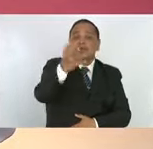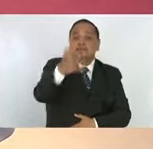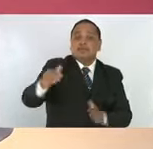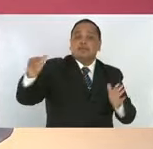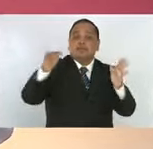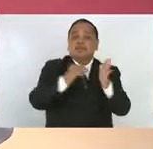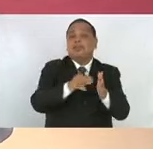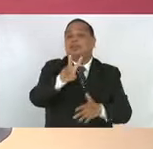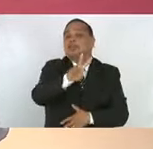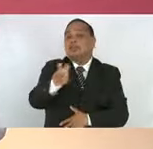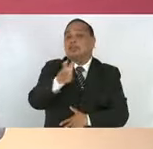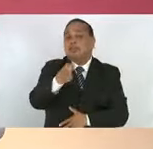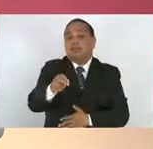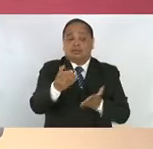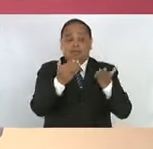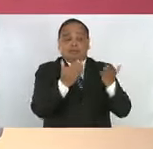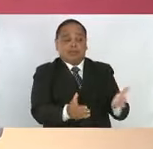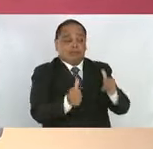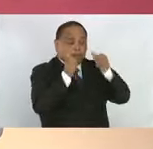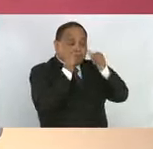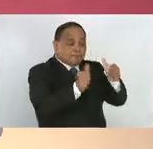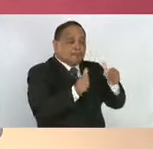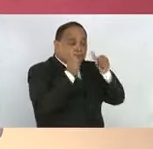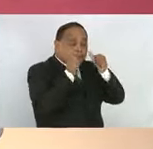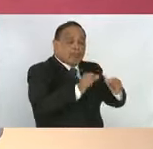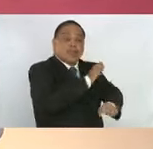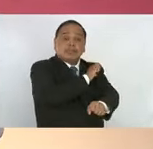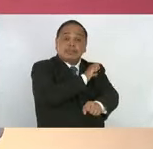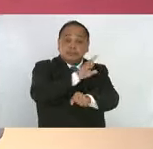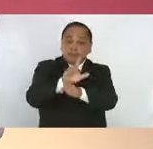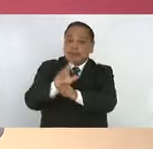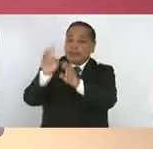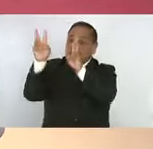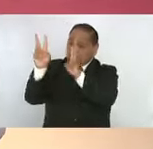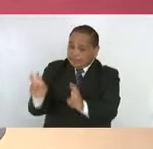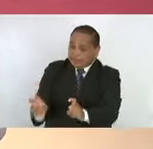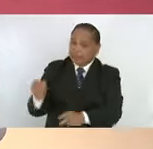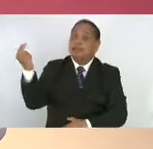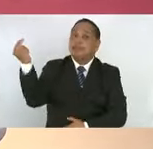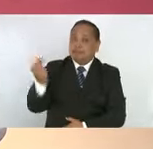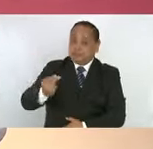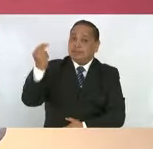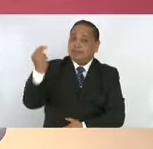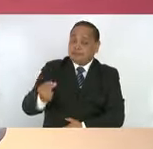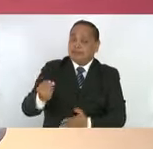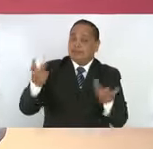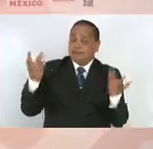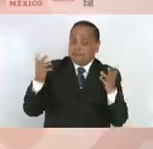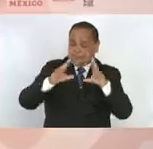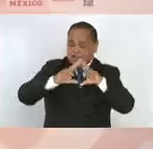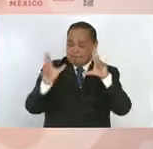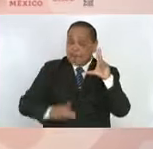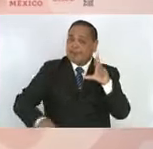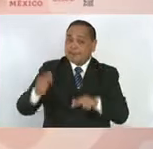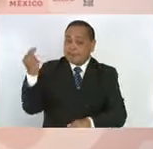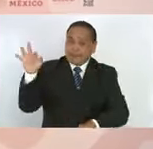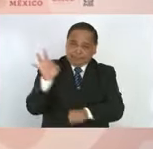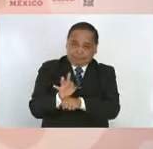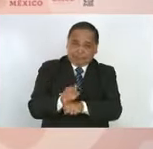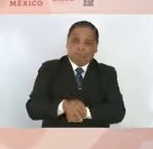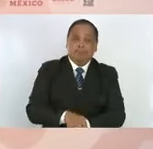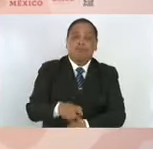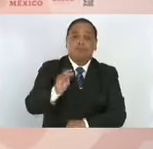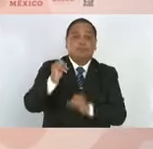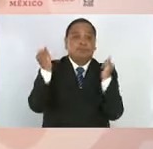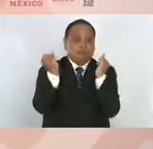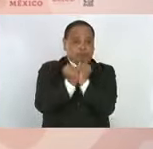110.246 fueron consultas de especialistas tan necesarias para nuestro país, que además